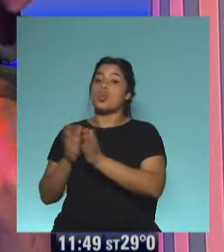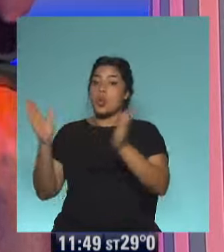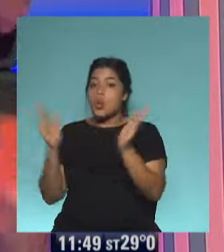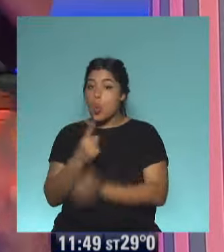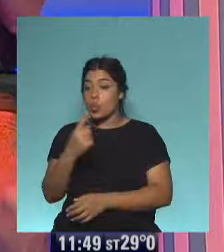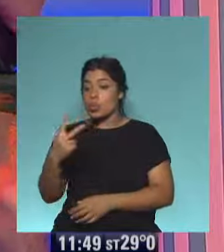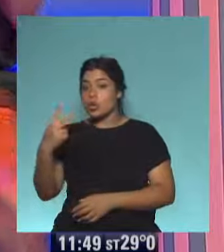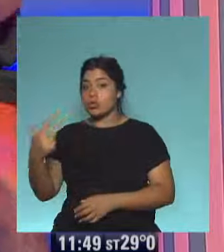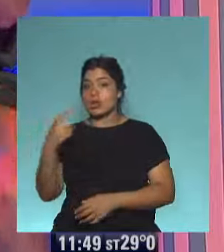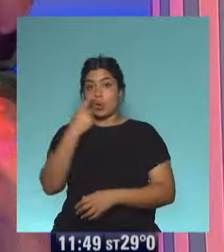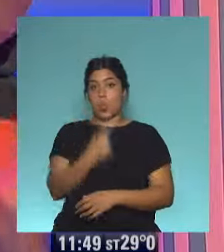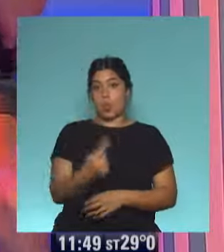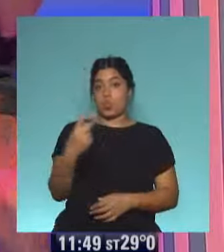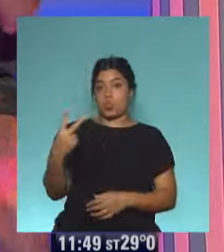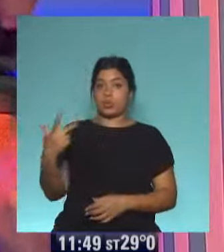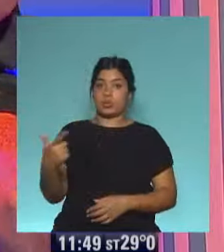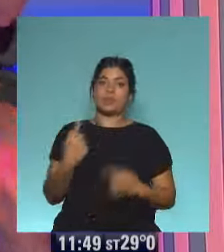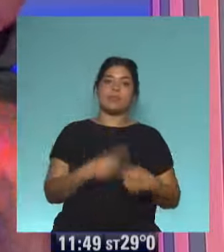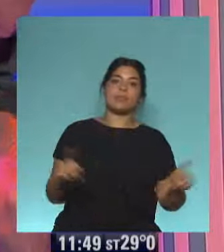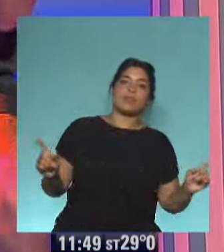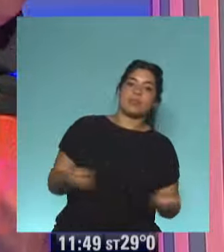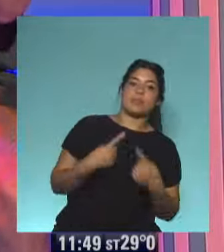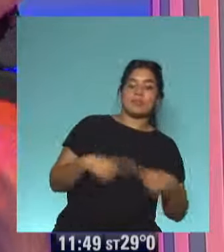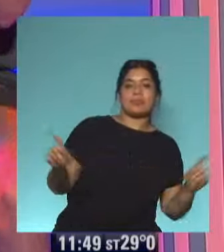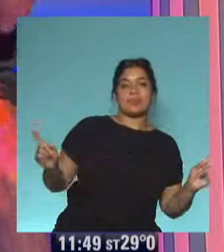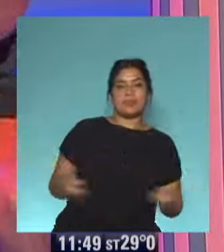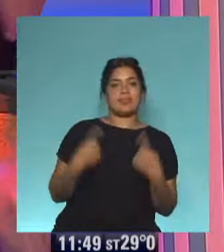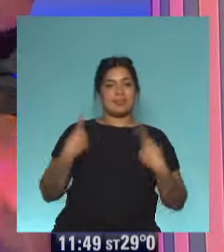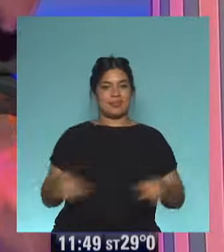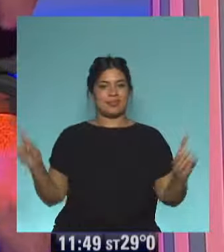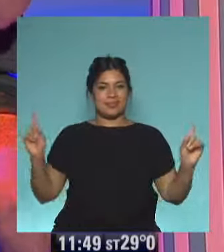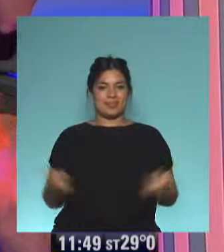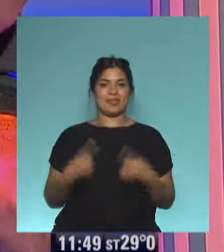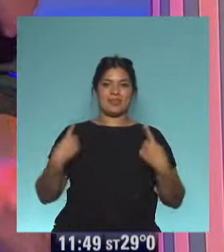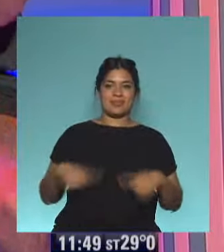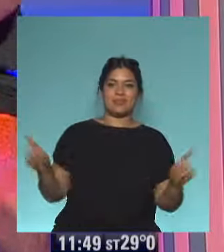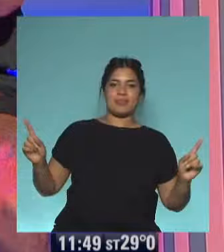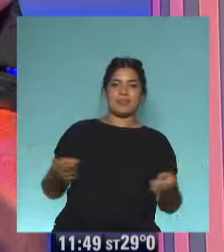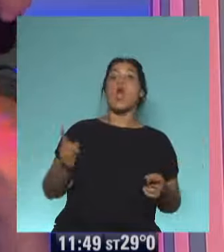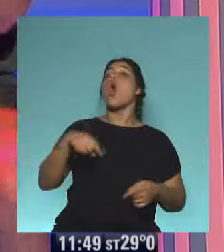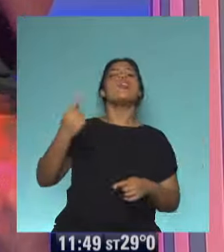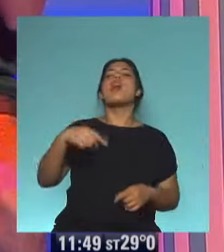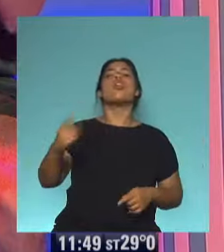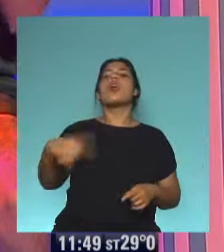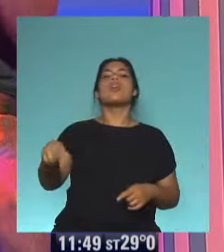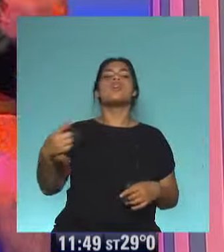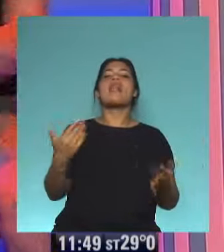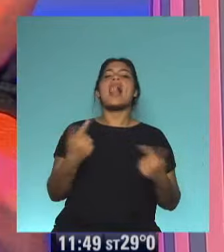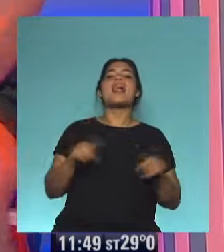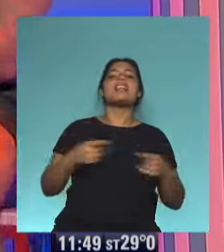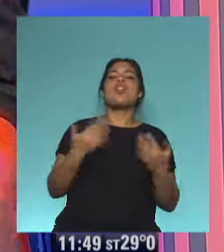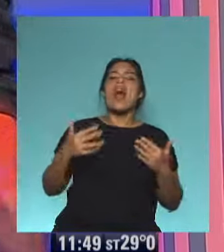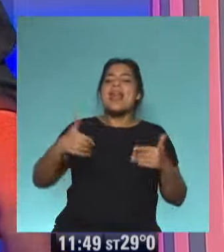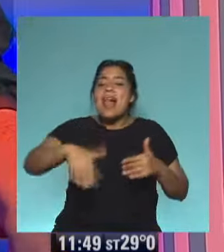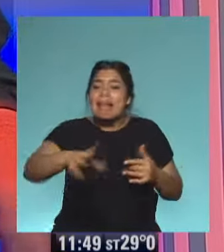dos, tres, un, dos. Tres morrongos elegantes de bastón galego. Otra. Que no se nos va, que se nos